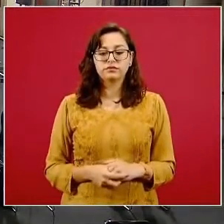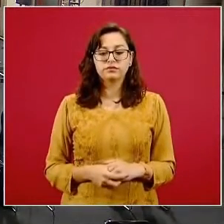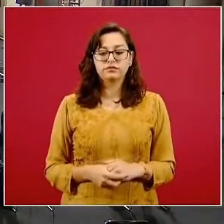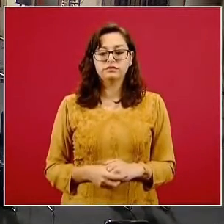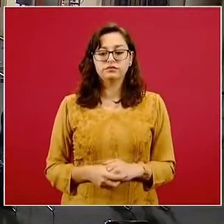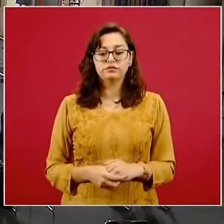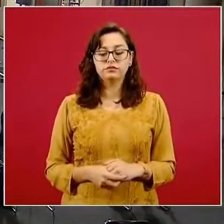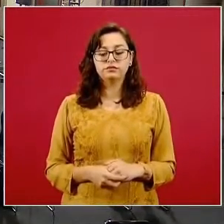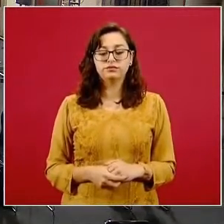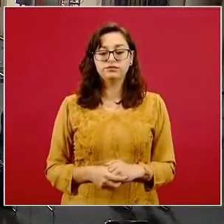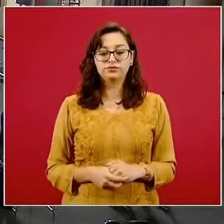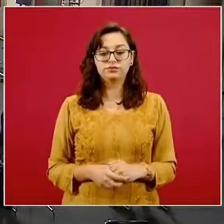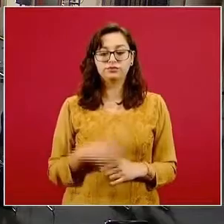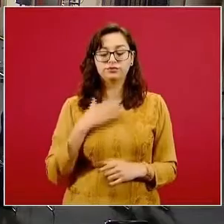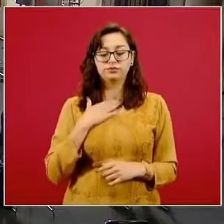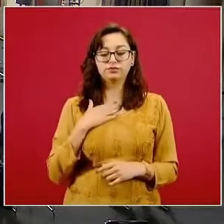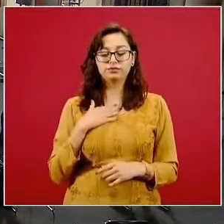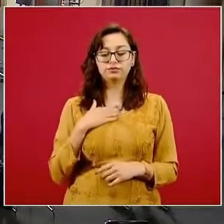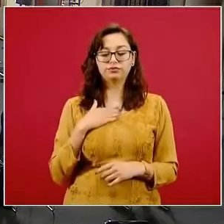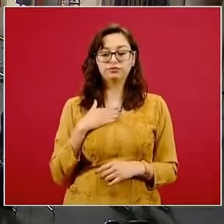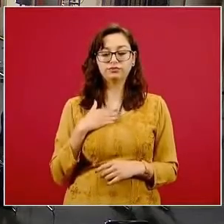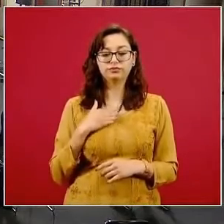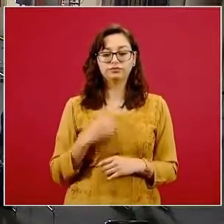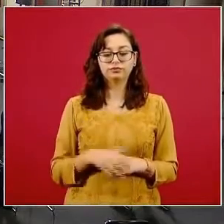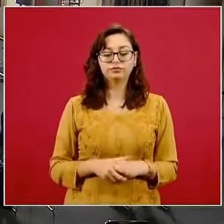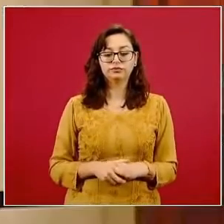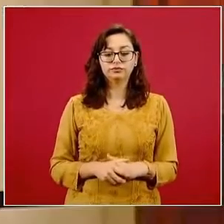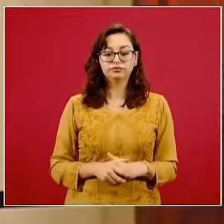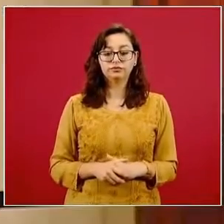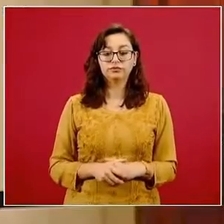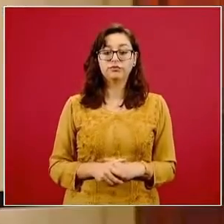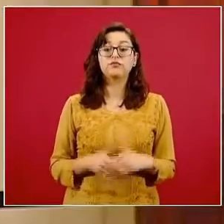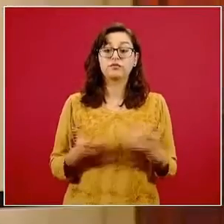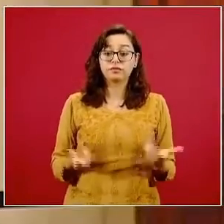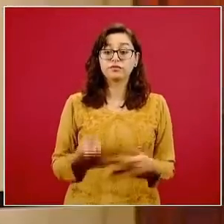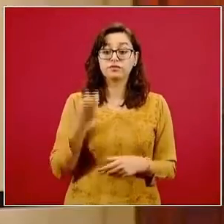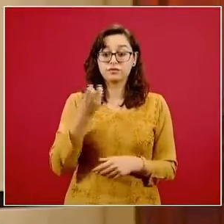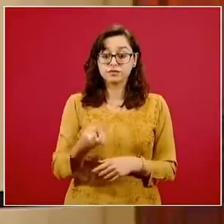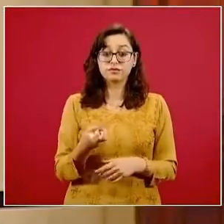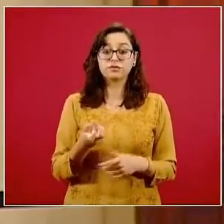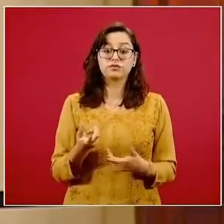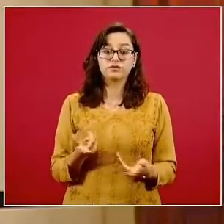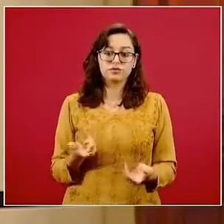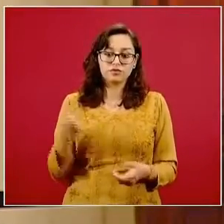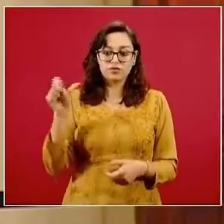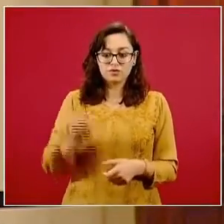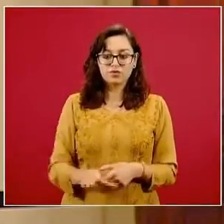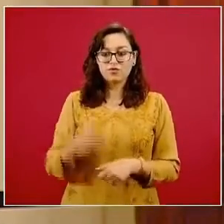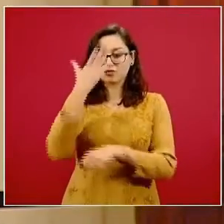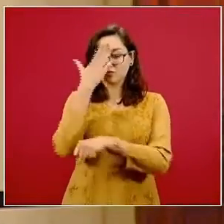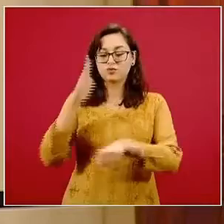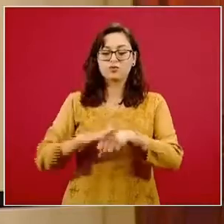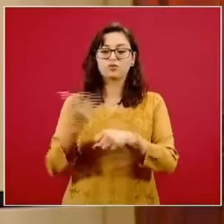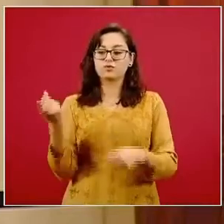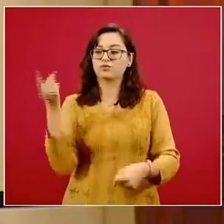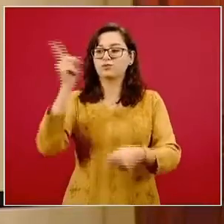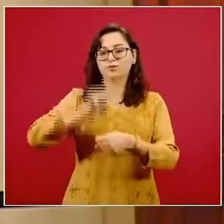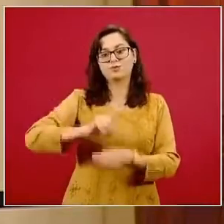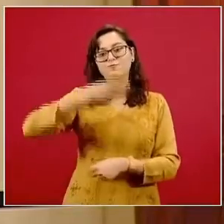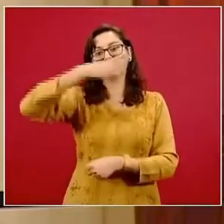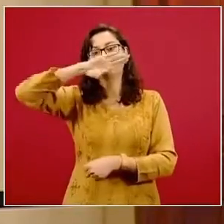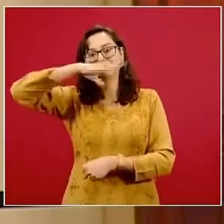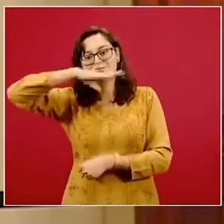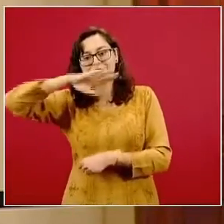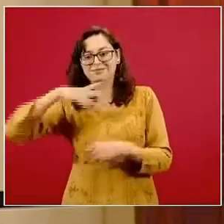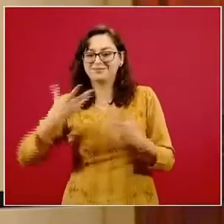nos lleva a justamente, en esta celebración del Día del Maíz, que realmente en un país como México